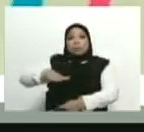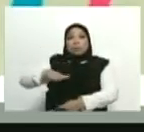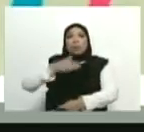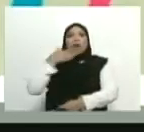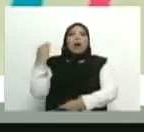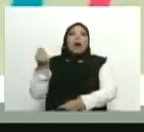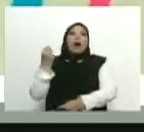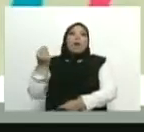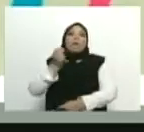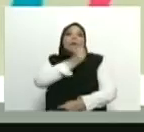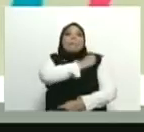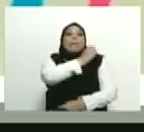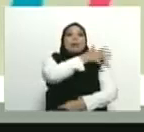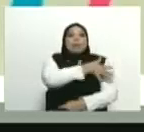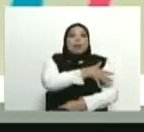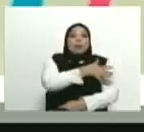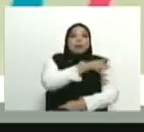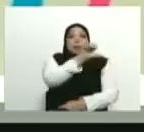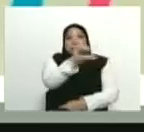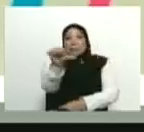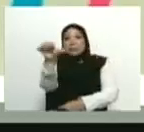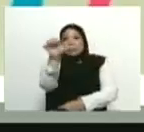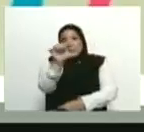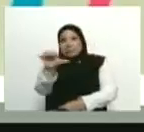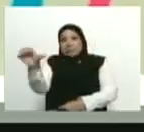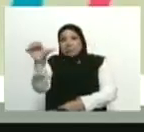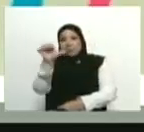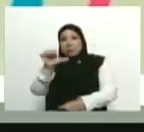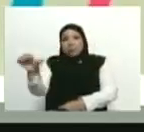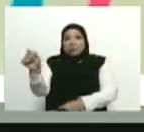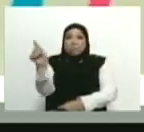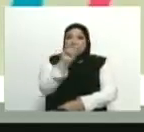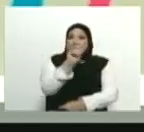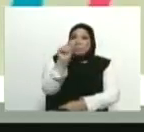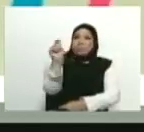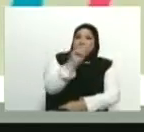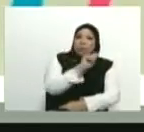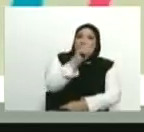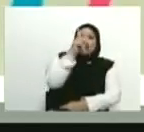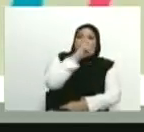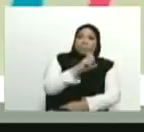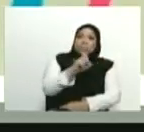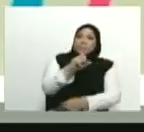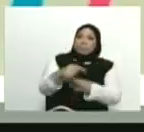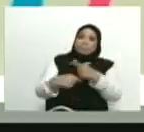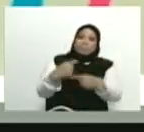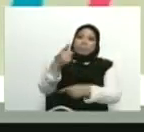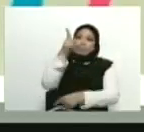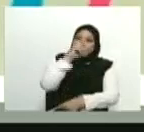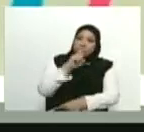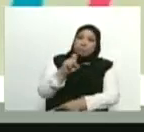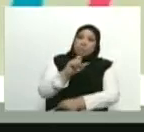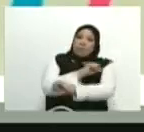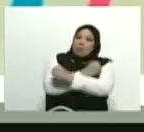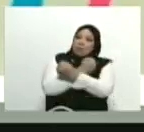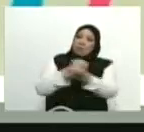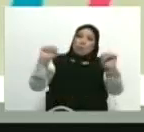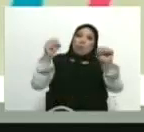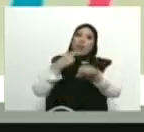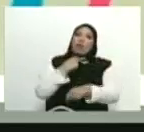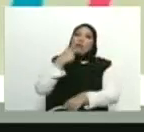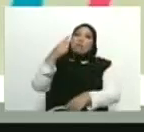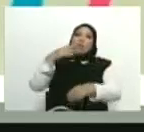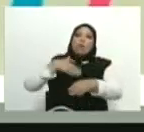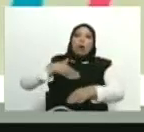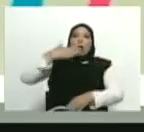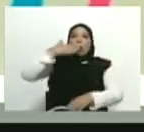jóvenes palestinos todas las semanas, todos los meses, todos los años. Debe levantarse la voz del mundo